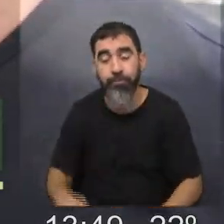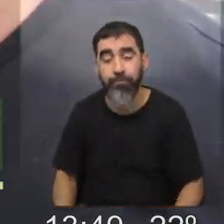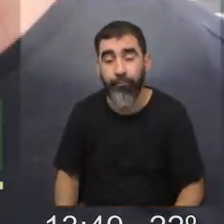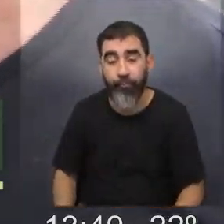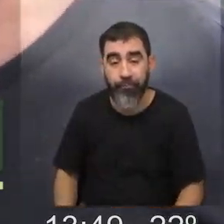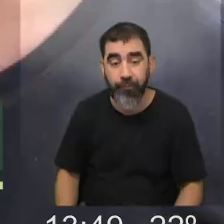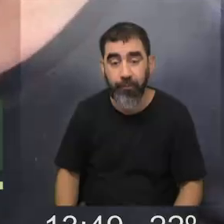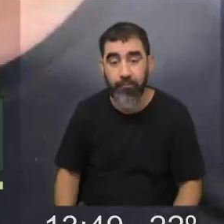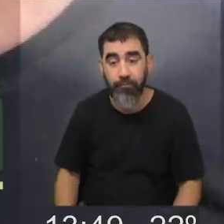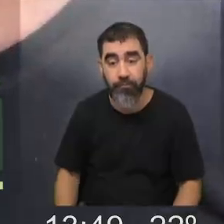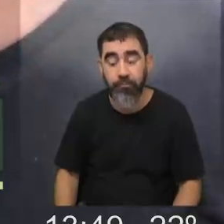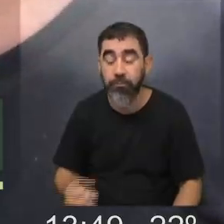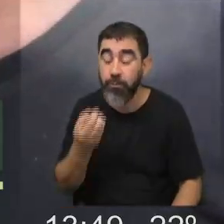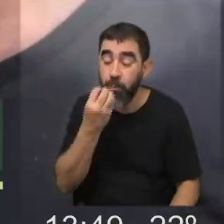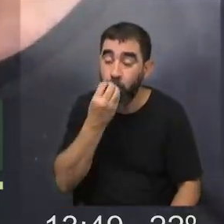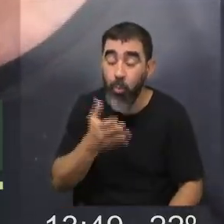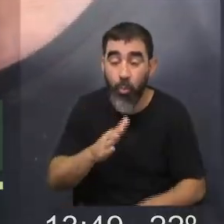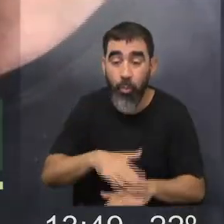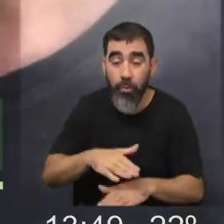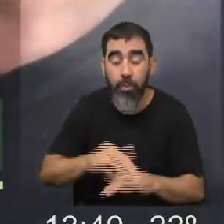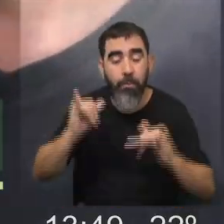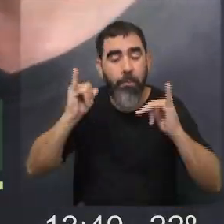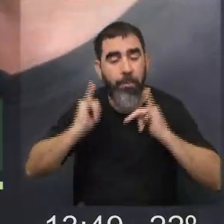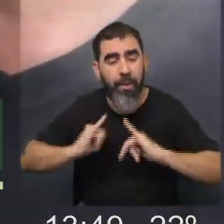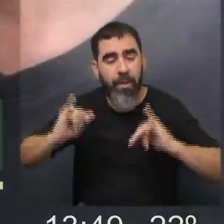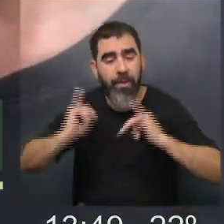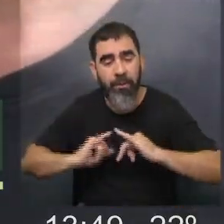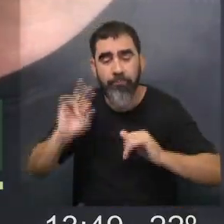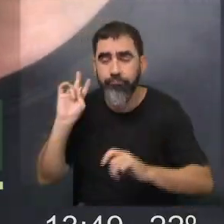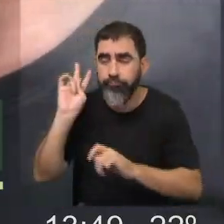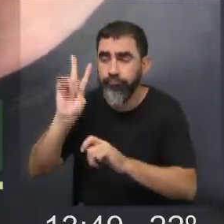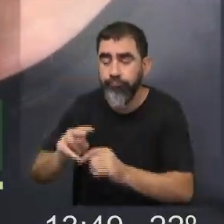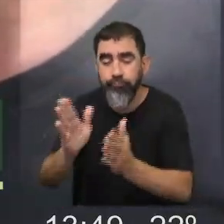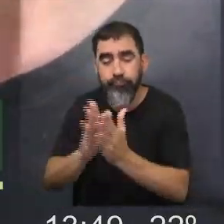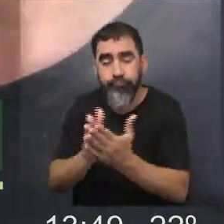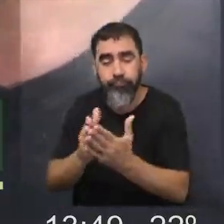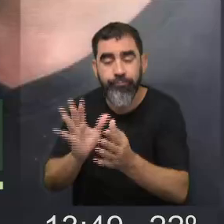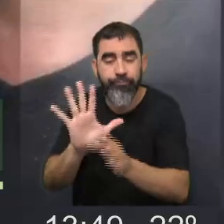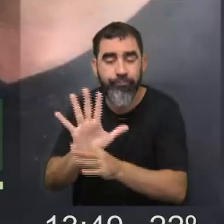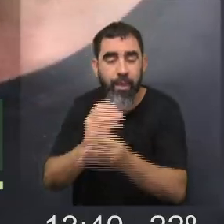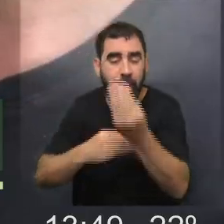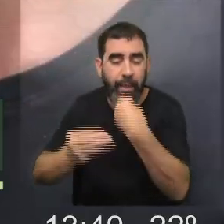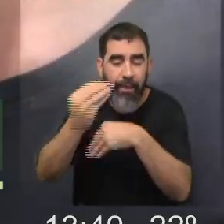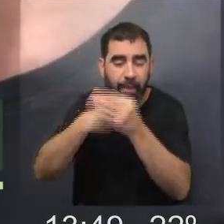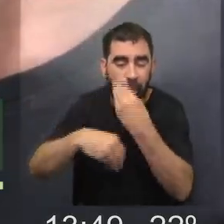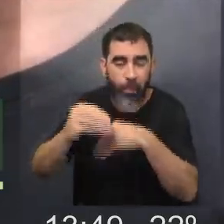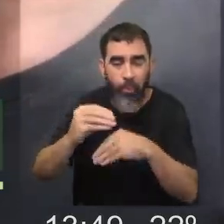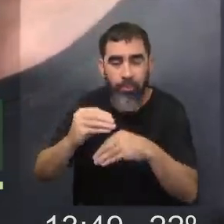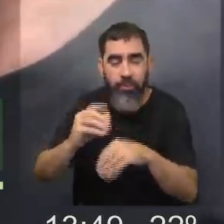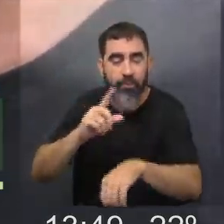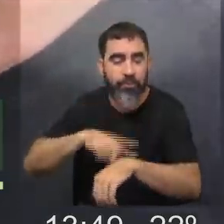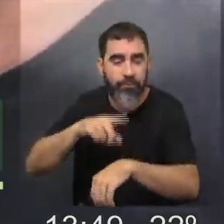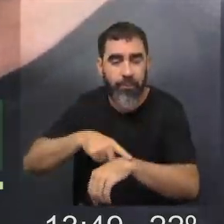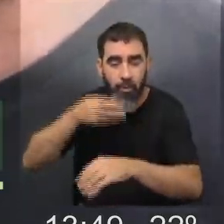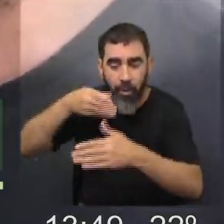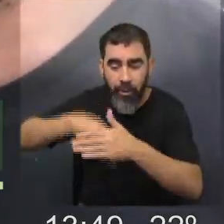y es una instancia muy buena en el que el paseo y la recorrida de libros son la excusa. Tomarse un tiempo, entrar a